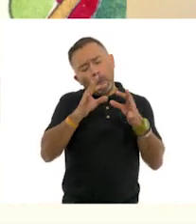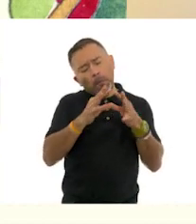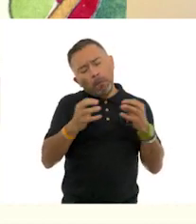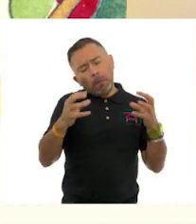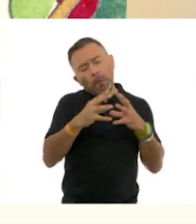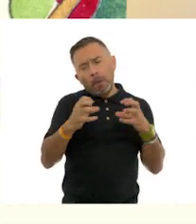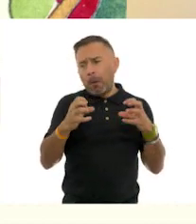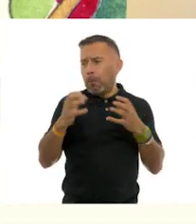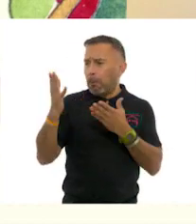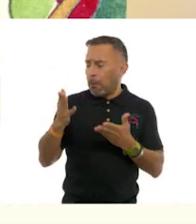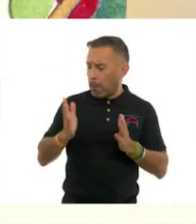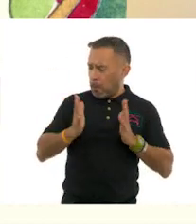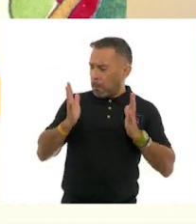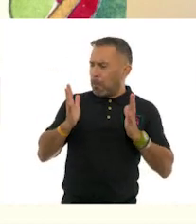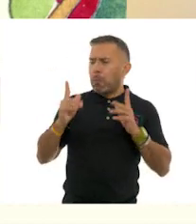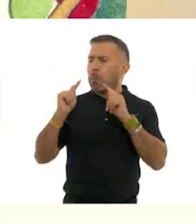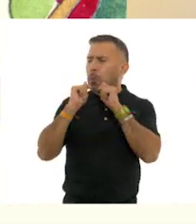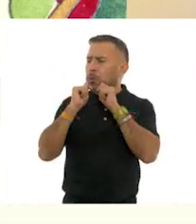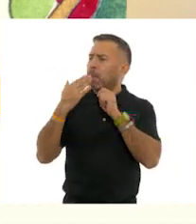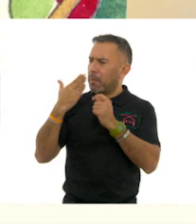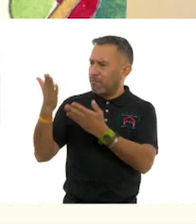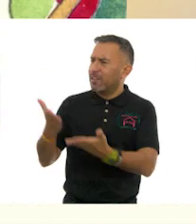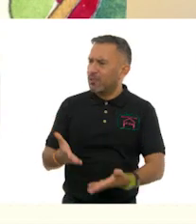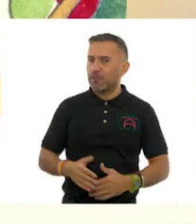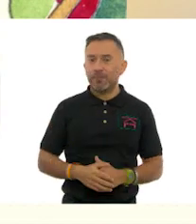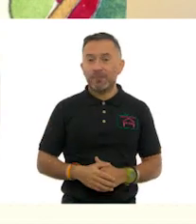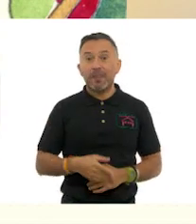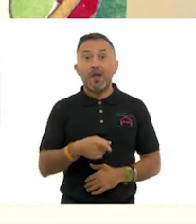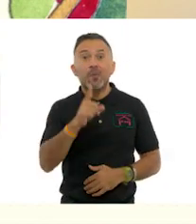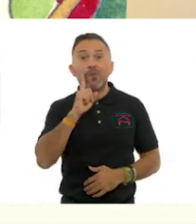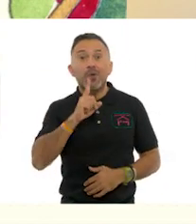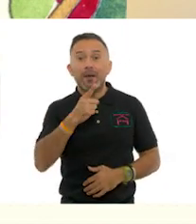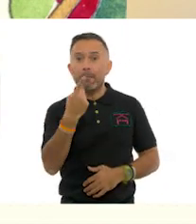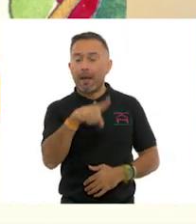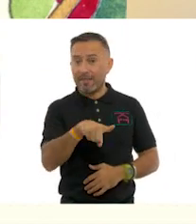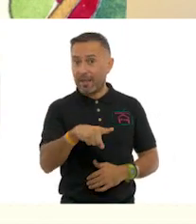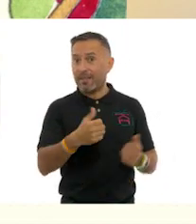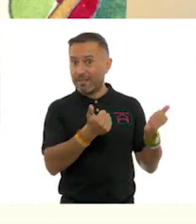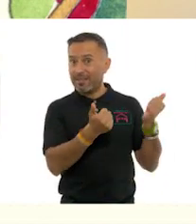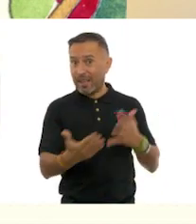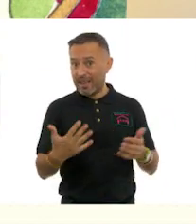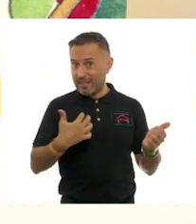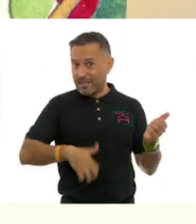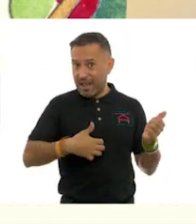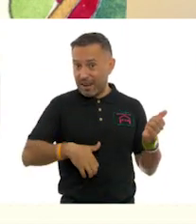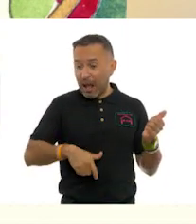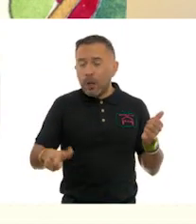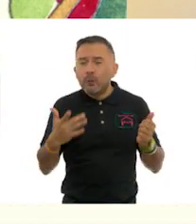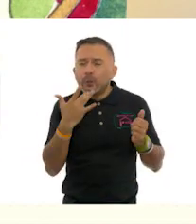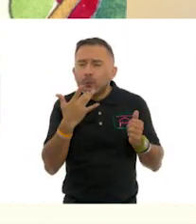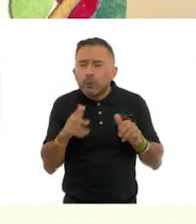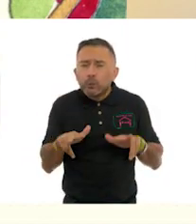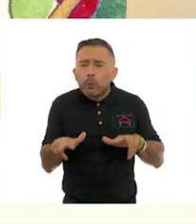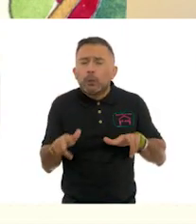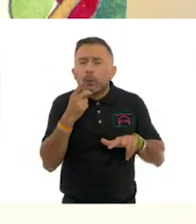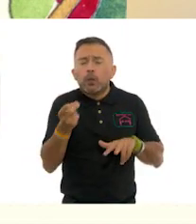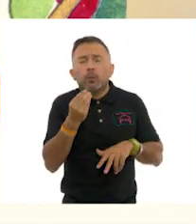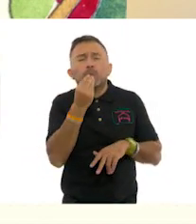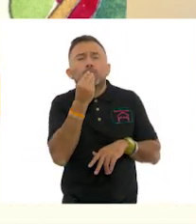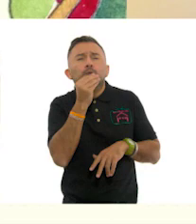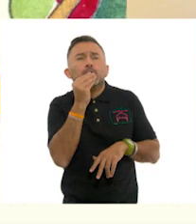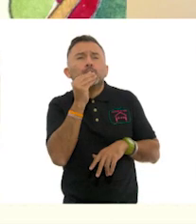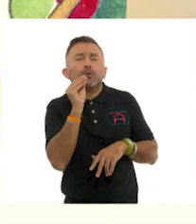son. Mandó la señora traer la guitarra y a Renacuajo le pide que cante versitos alegres,